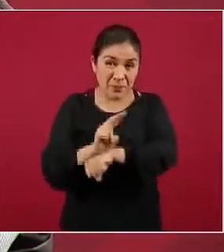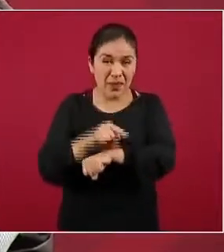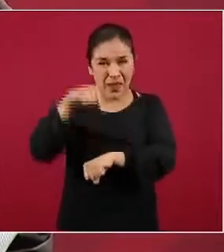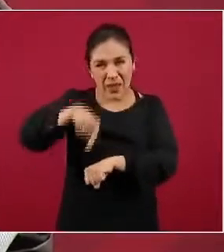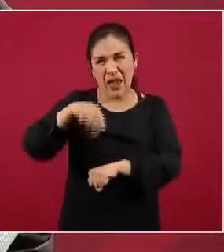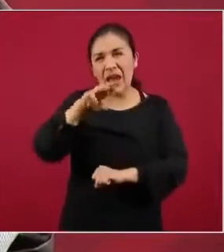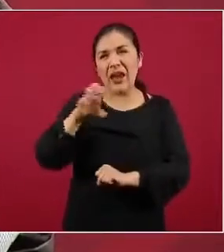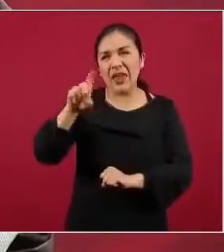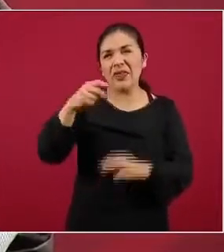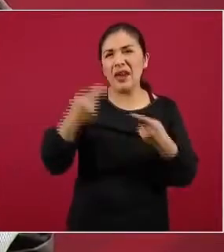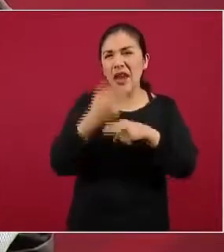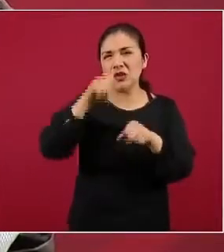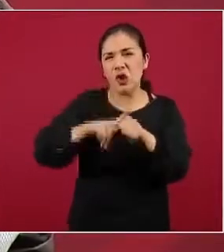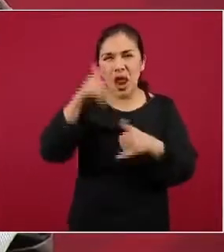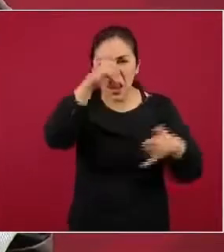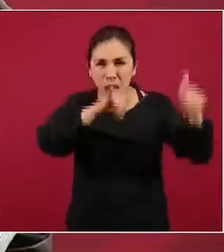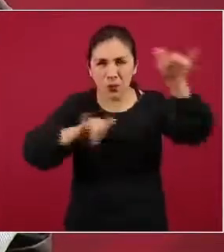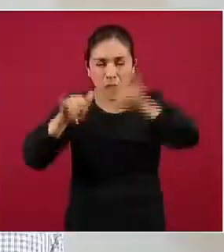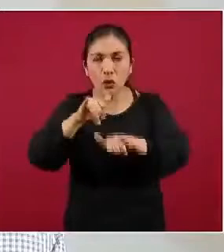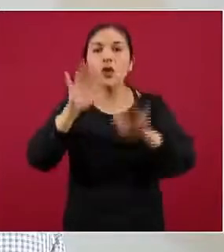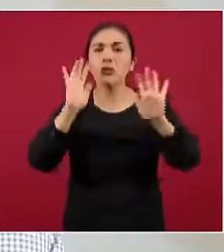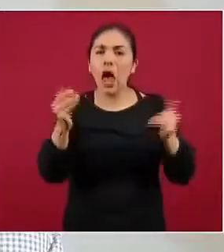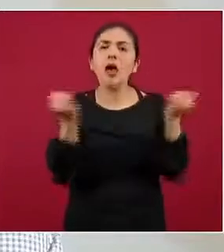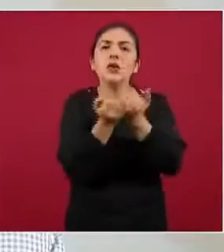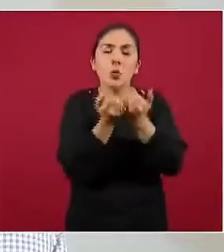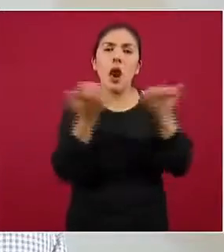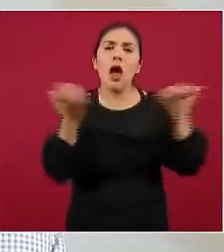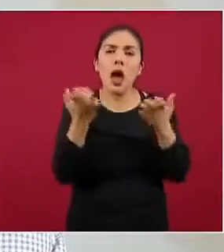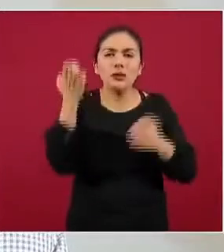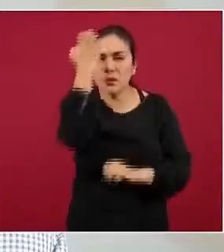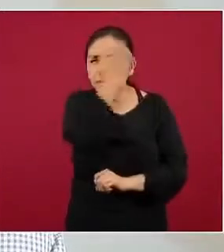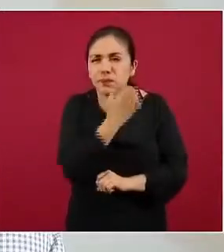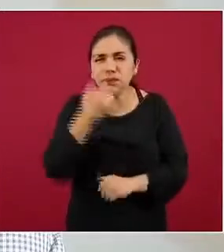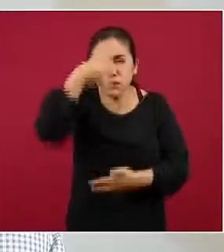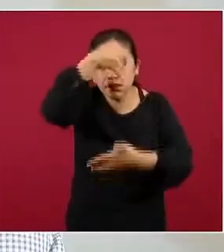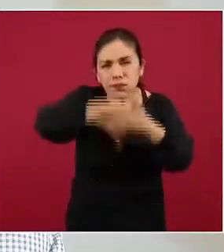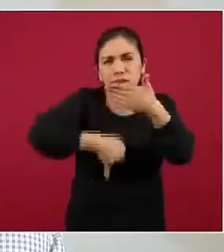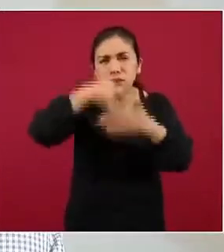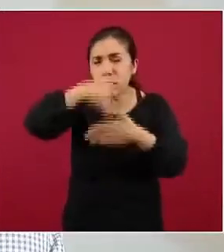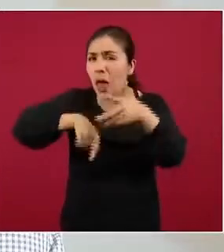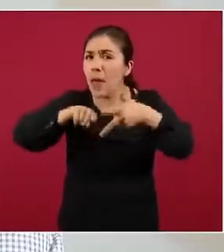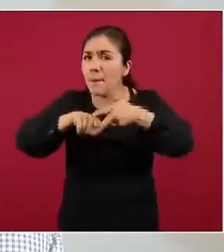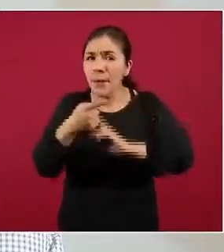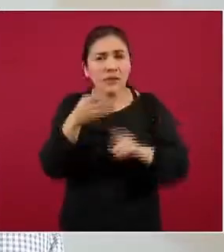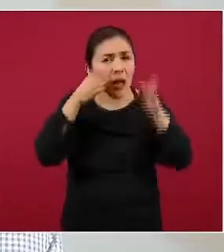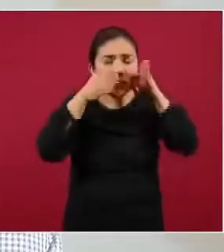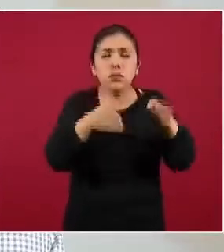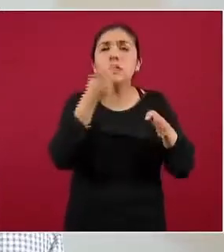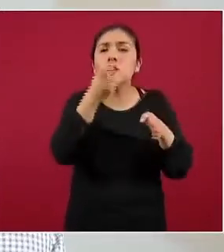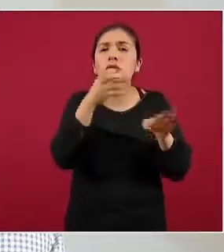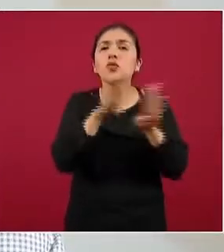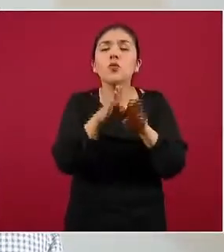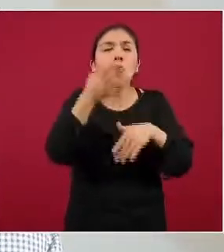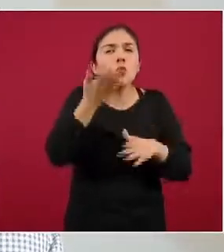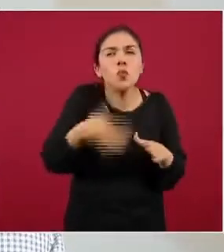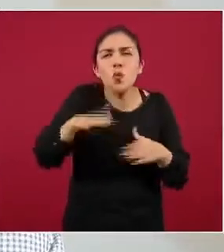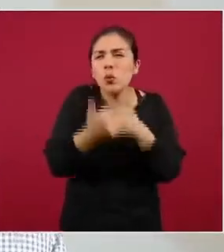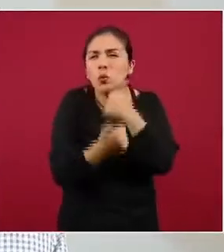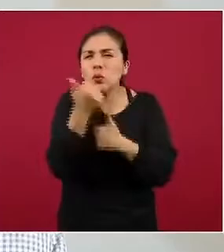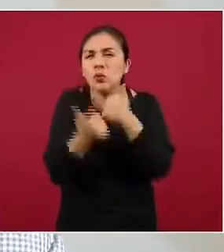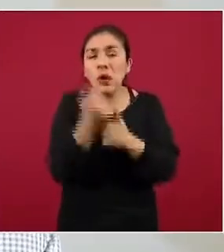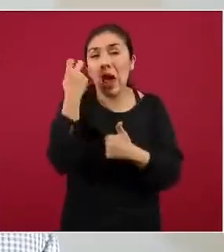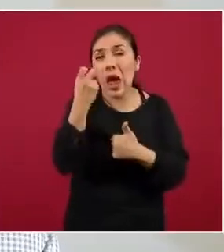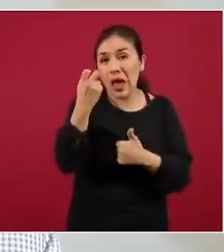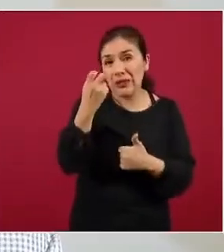red nacional de laboratorios va también a estar realizando a partir de ya un enfoque sobre la búsqueda de esta variante. ¿Por qué